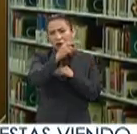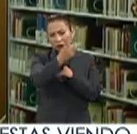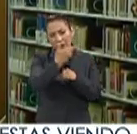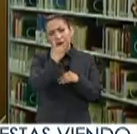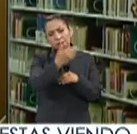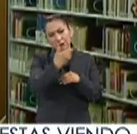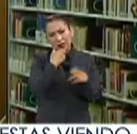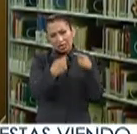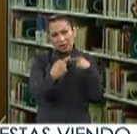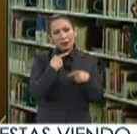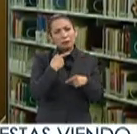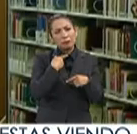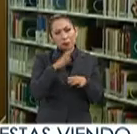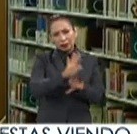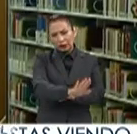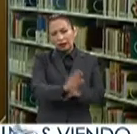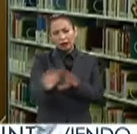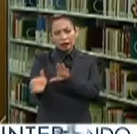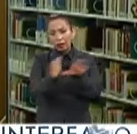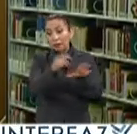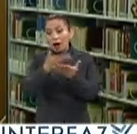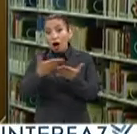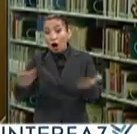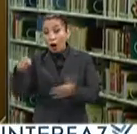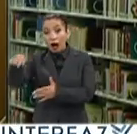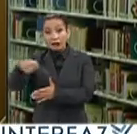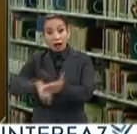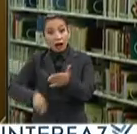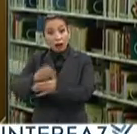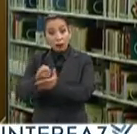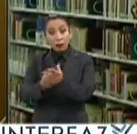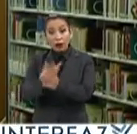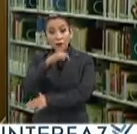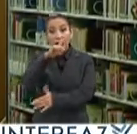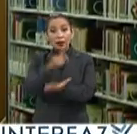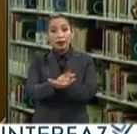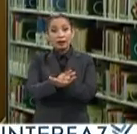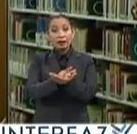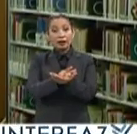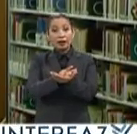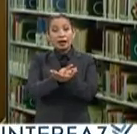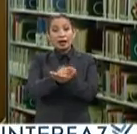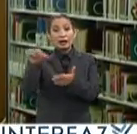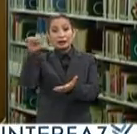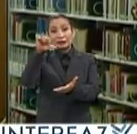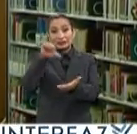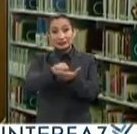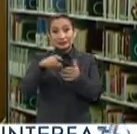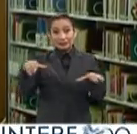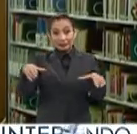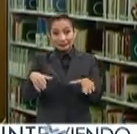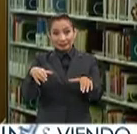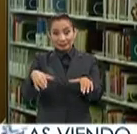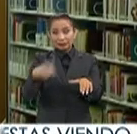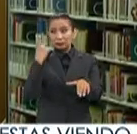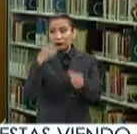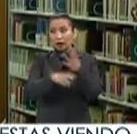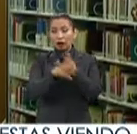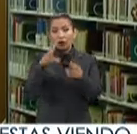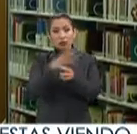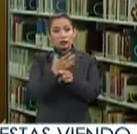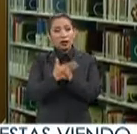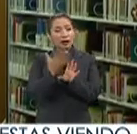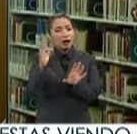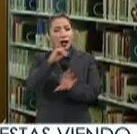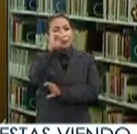gestionaba políticamente la educación, ¿no? Pero esta reforma tiene en el centro algo que nunca había tenido